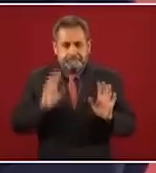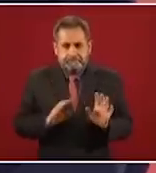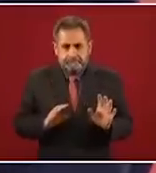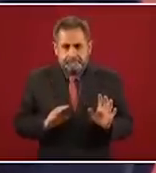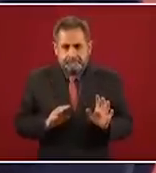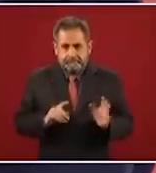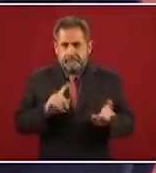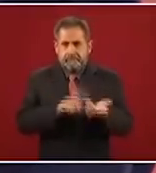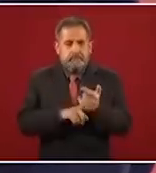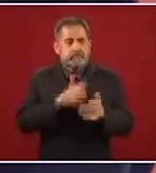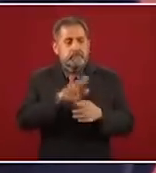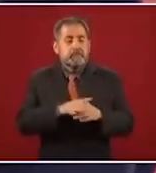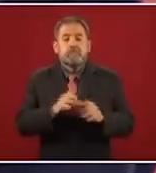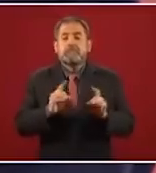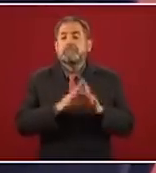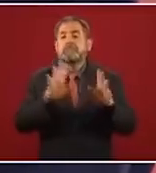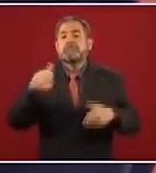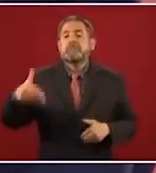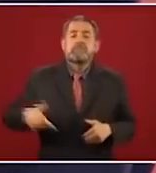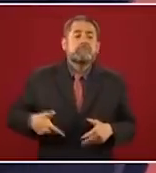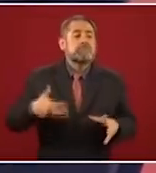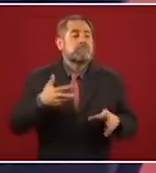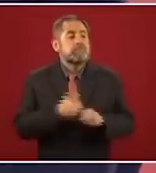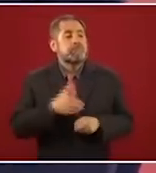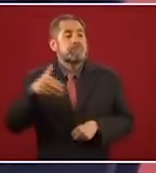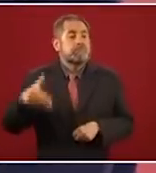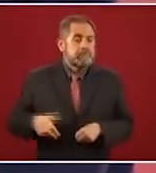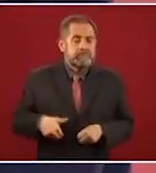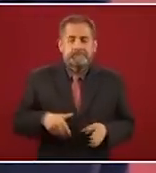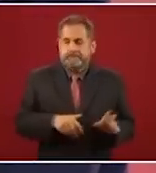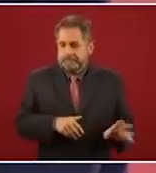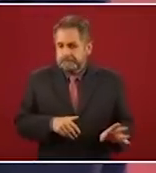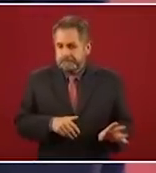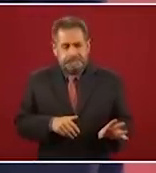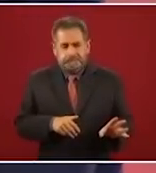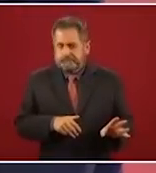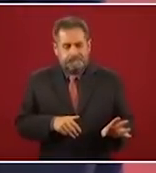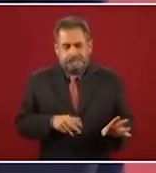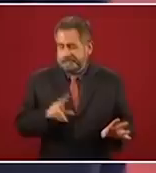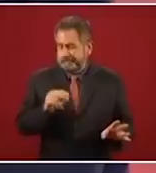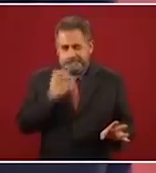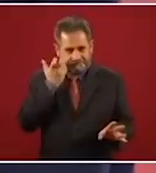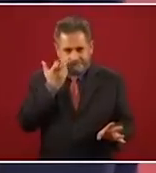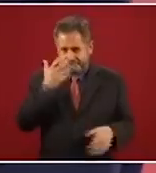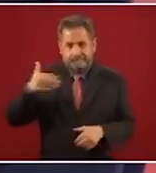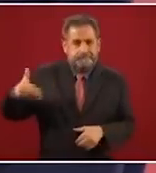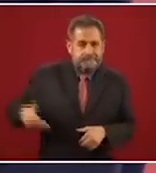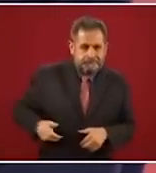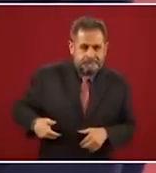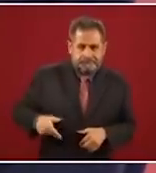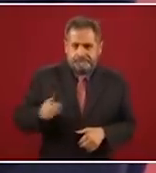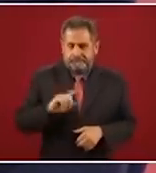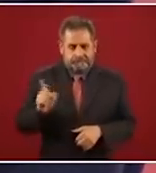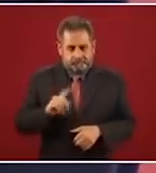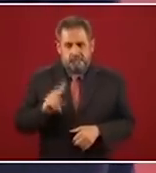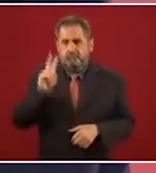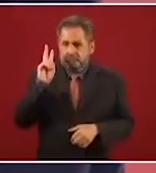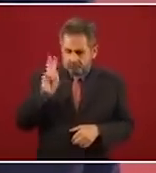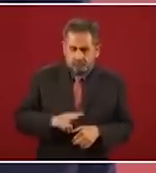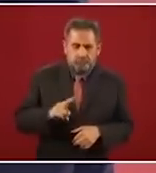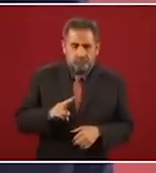Primero se había hablado de un accidente, se demostró que no, que fue